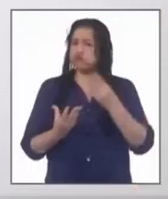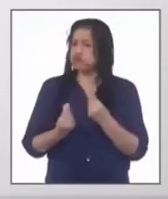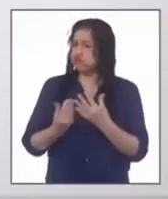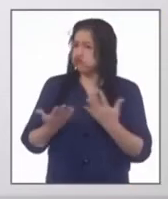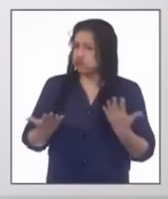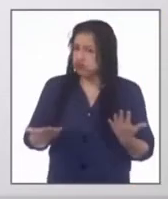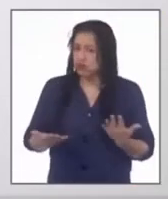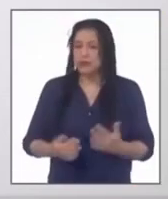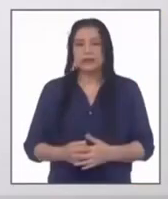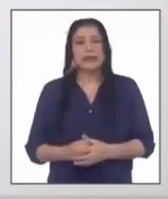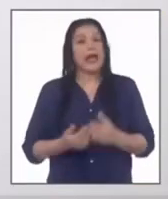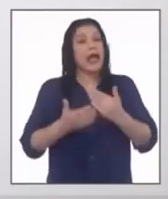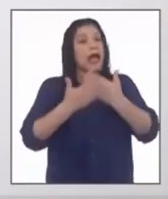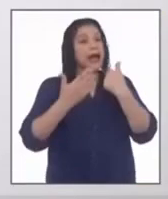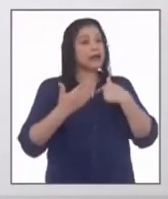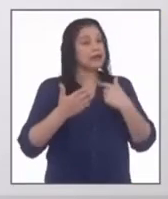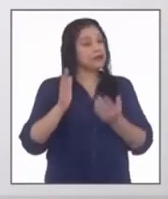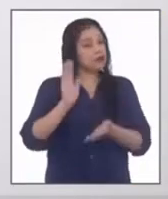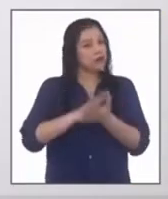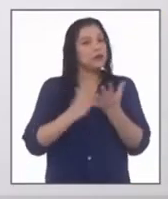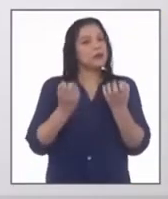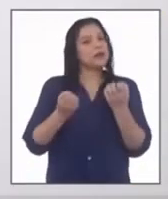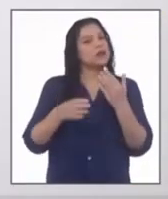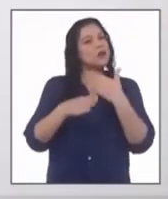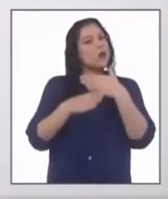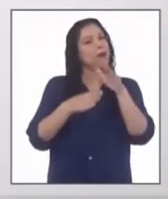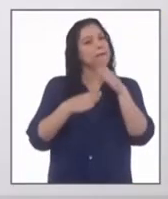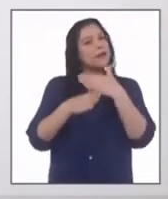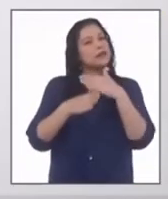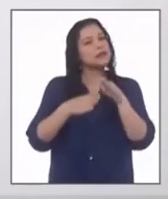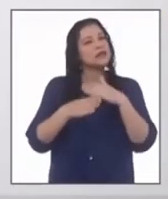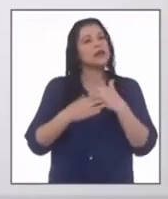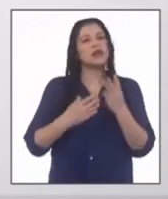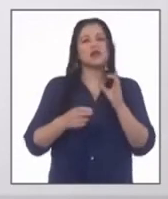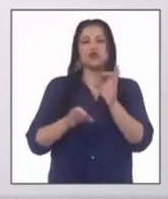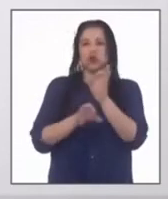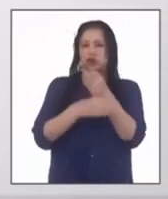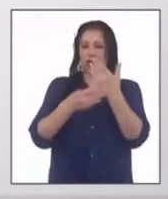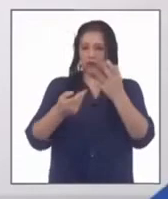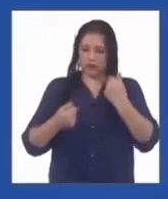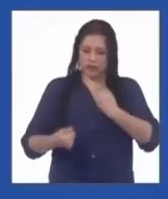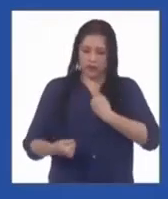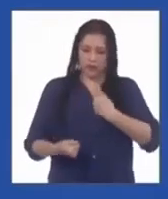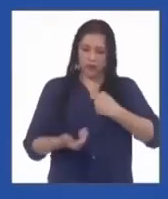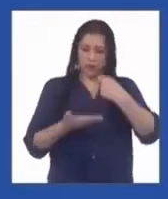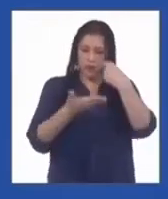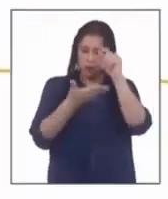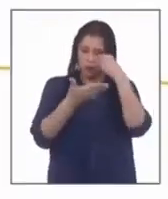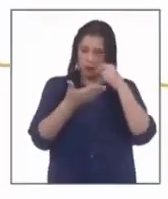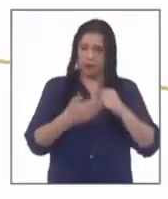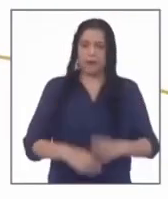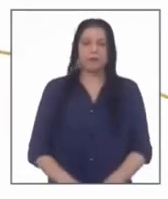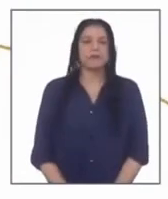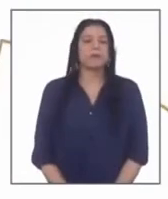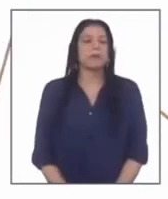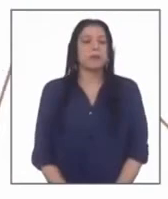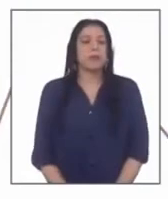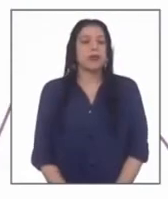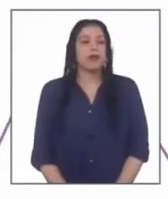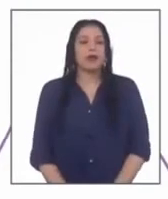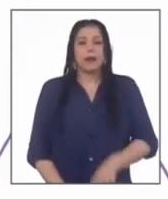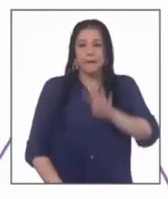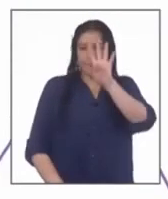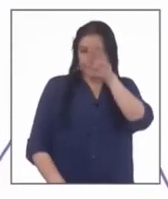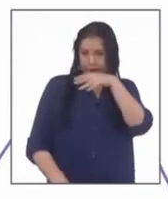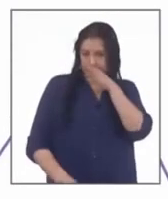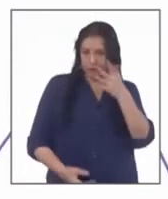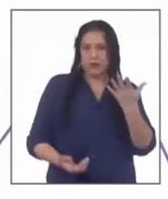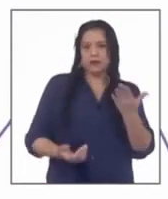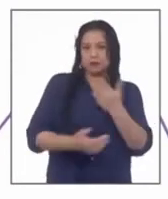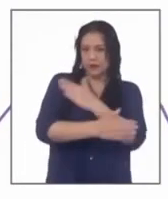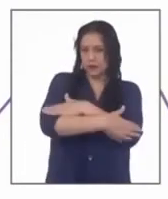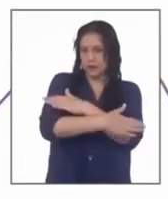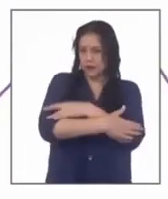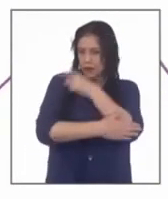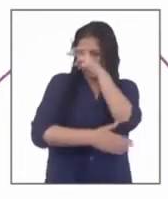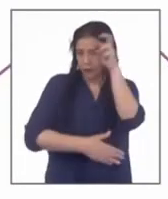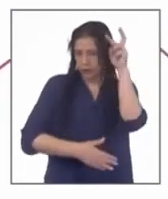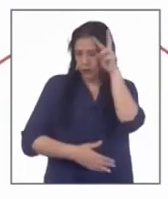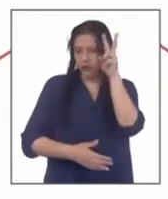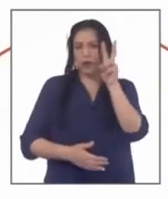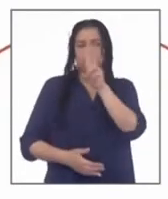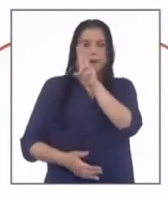bastante. Antes de irme, quiero compartirles una ficha de autoevaluación. Estimado estudiante de la